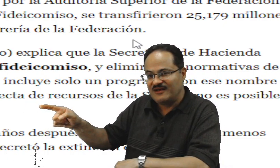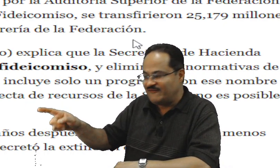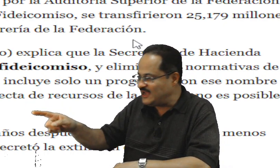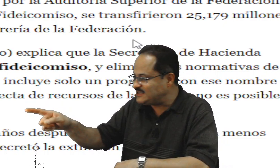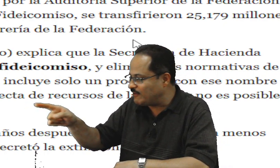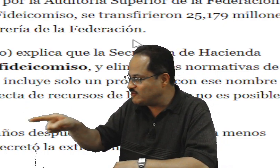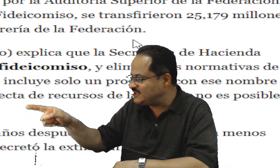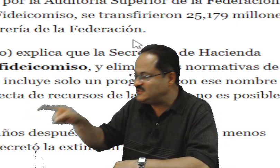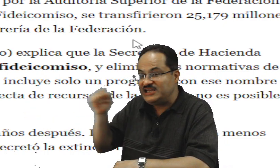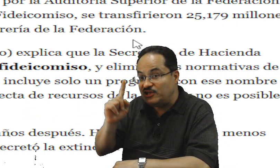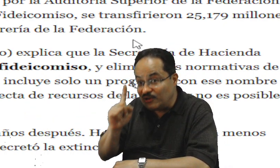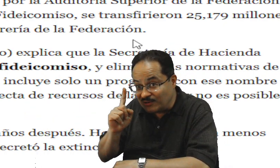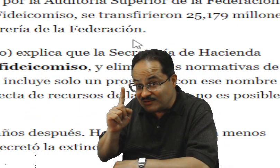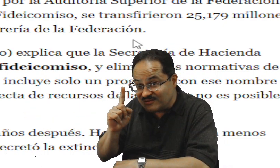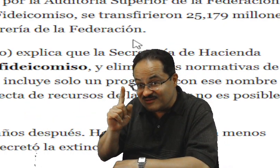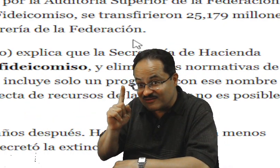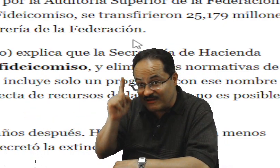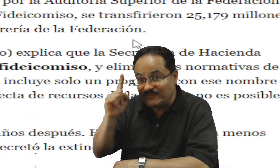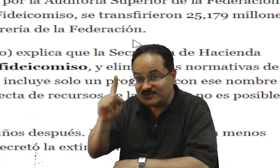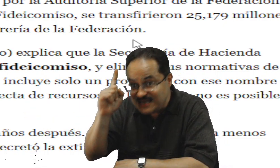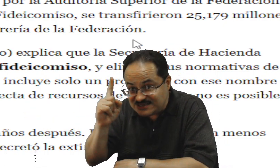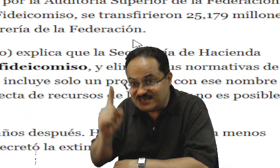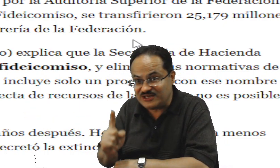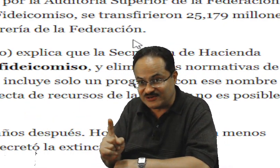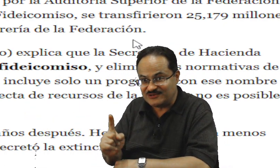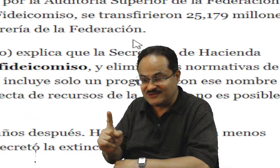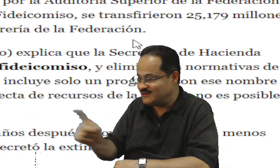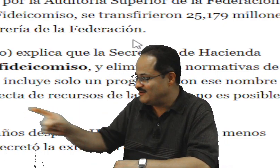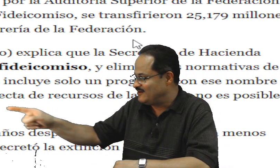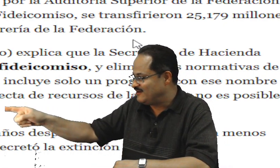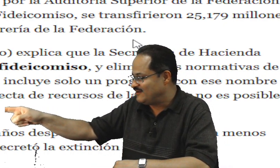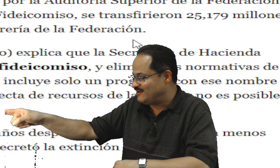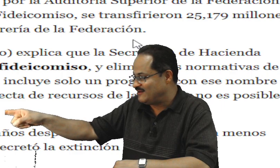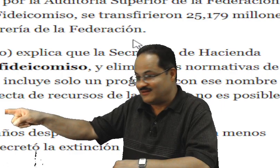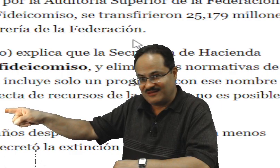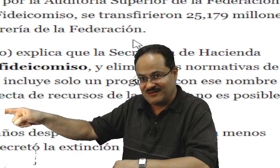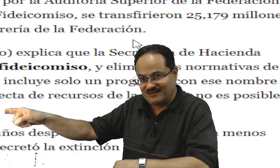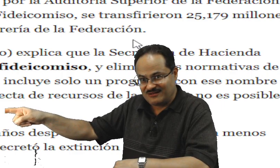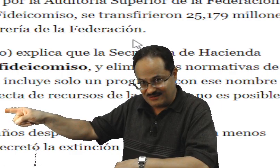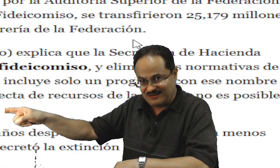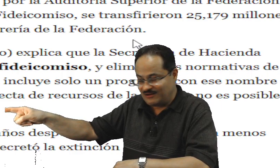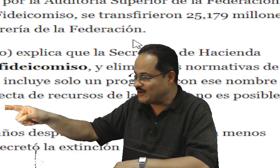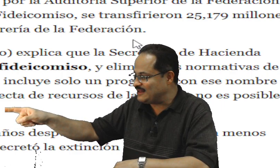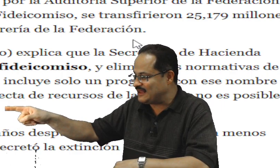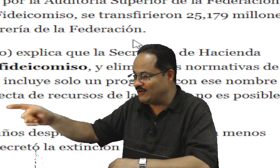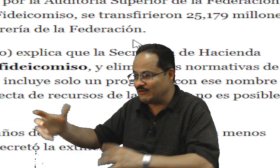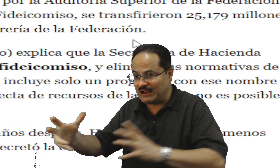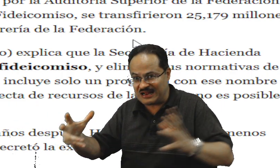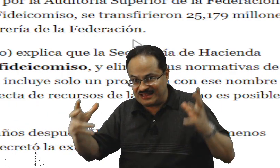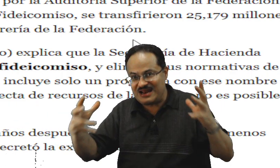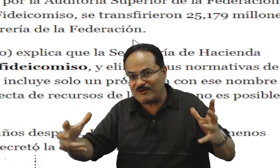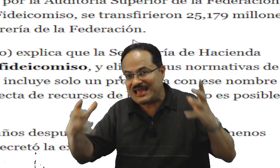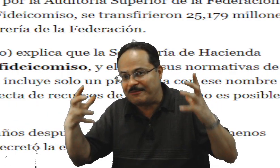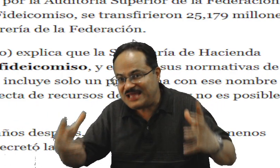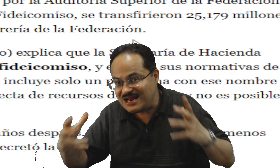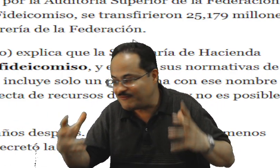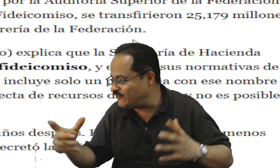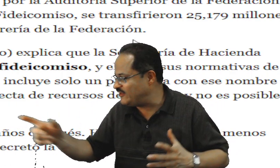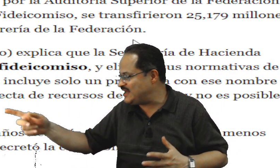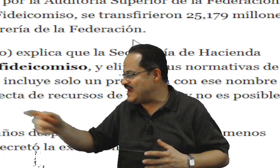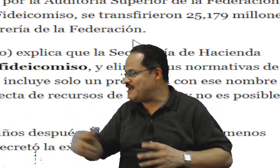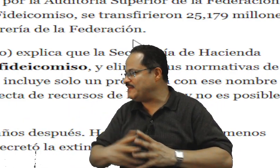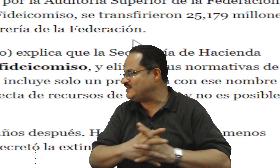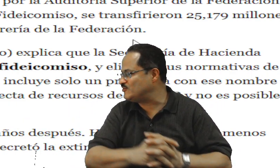fíjense cuando se extinguió cuando se extinguió lo que el dinero que había en el